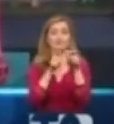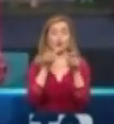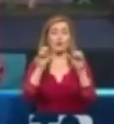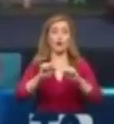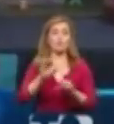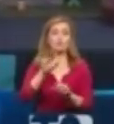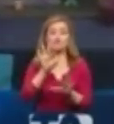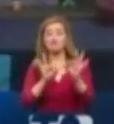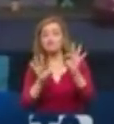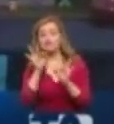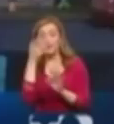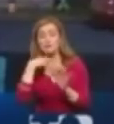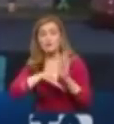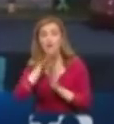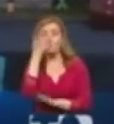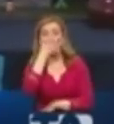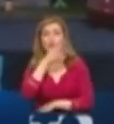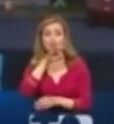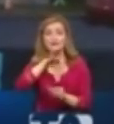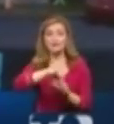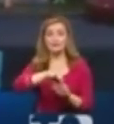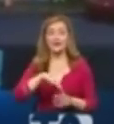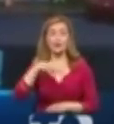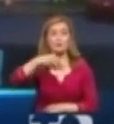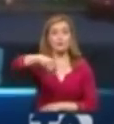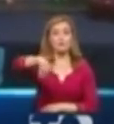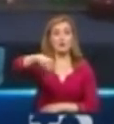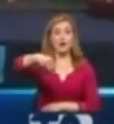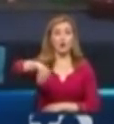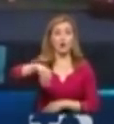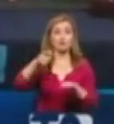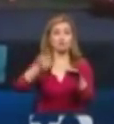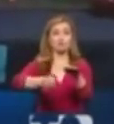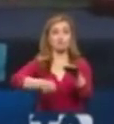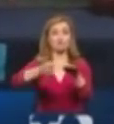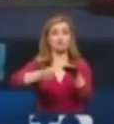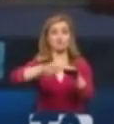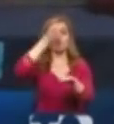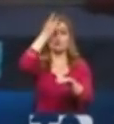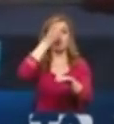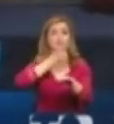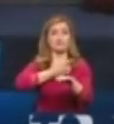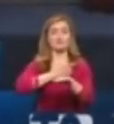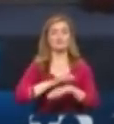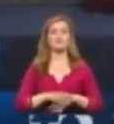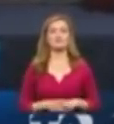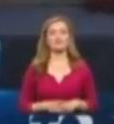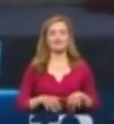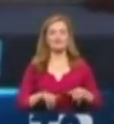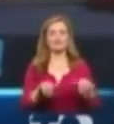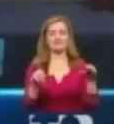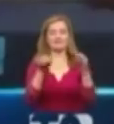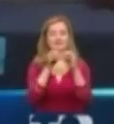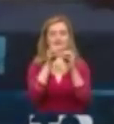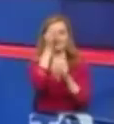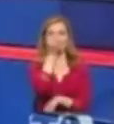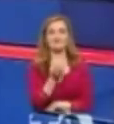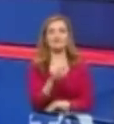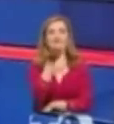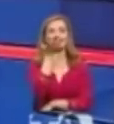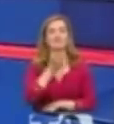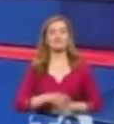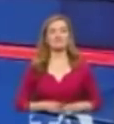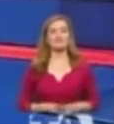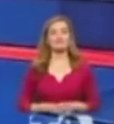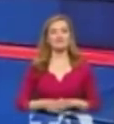personas puedan escoger a la guagua más votada, pero el miércoles habrá un jurado que escoja a la guagua más linda. linda. Regresamos con usted de estudios. Buenos